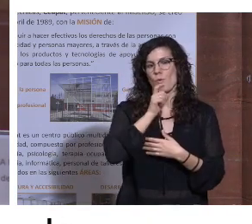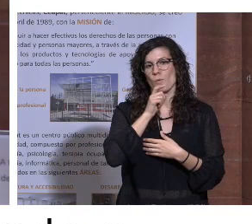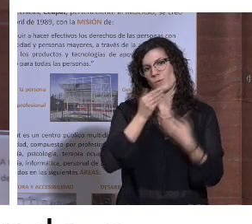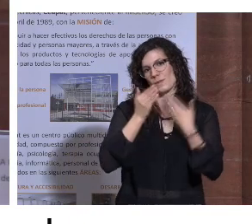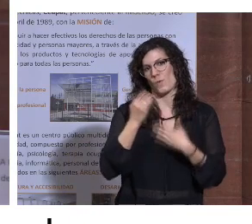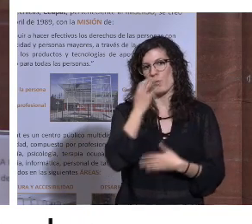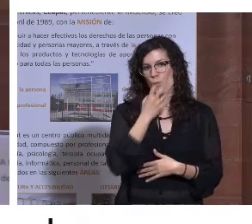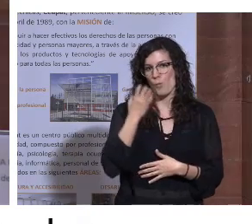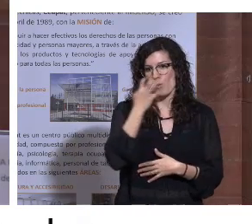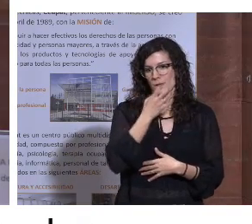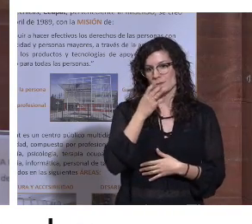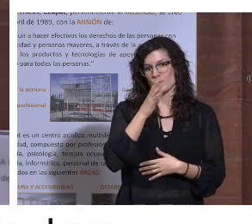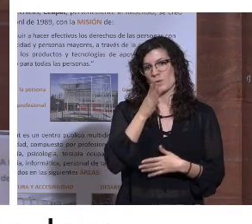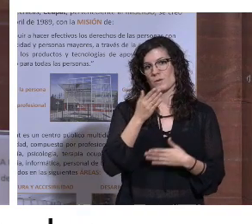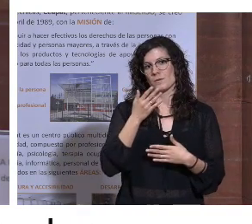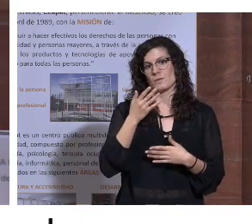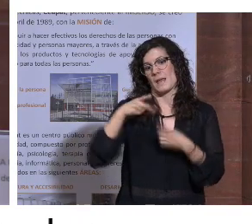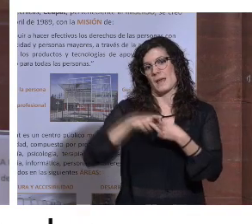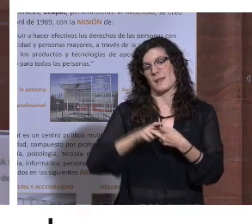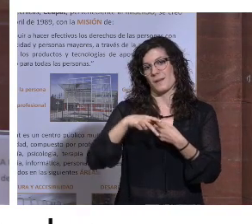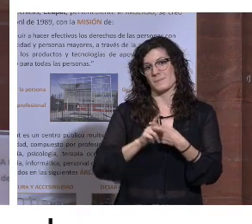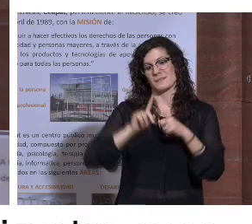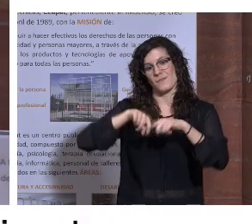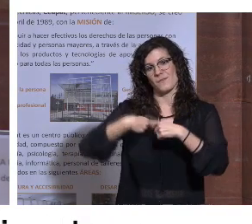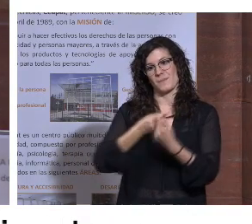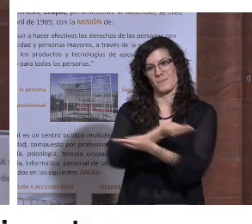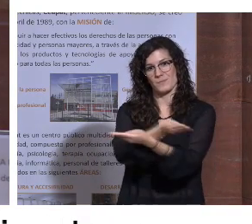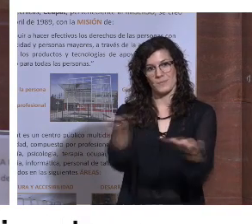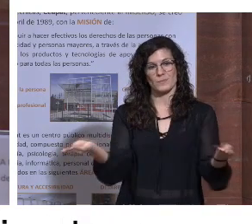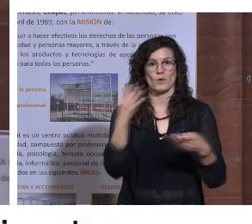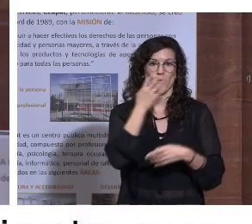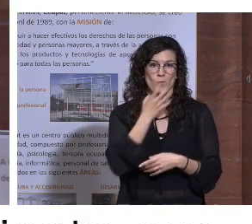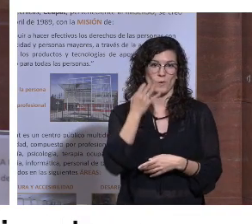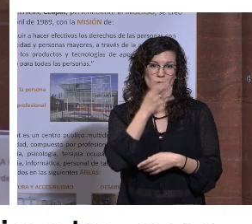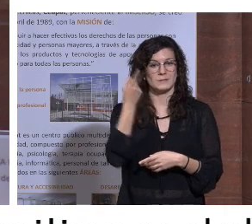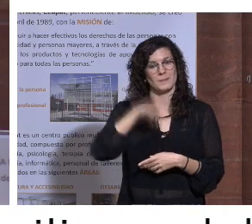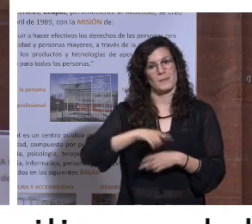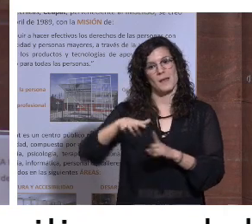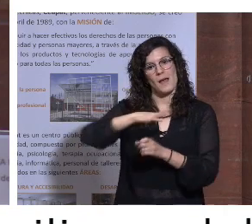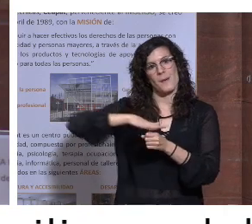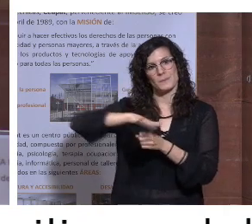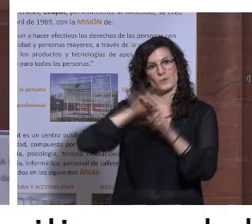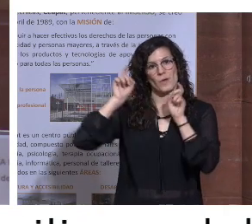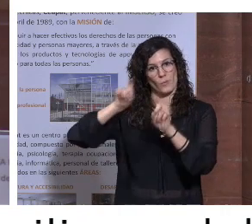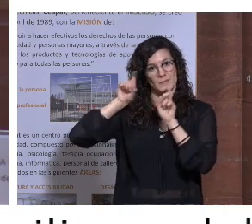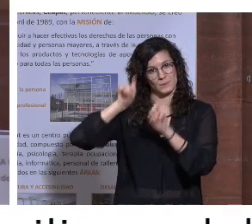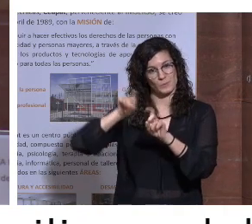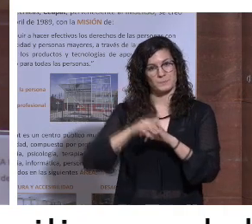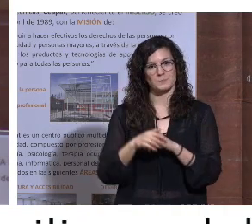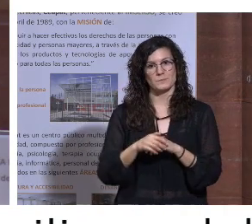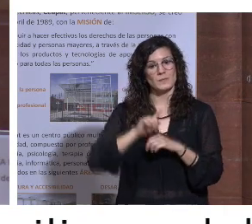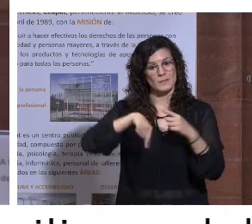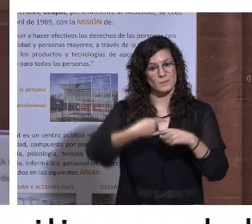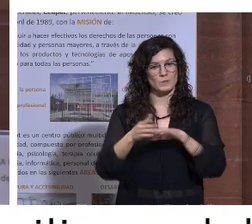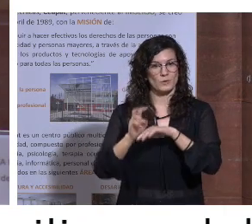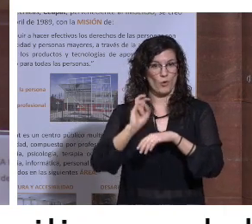son es la herramienta que ponemos a disposición de las familias y del ámbito educativo. Y después otro, que es el que más